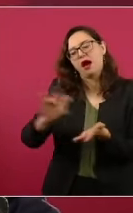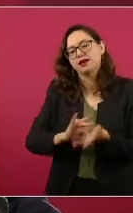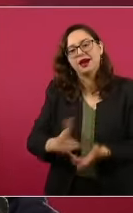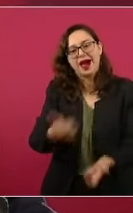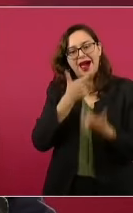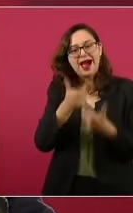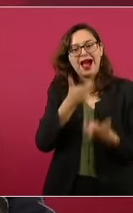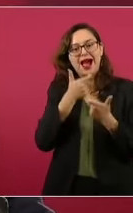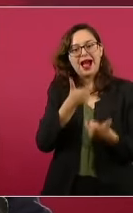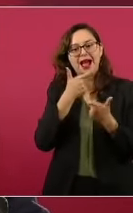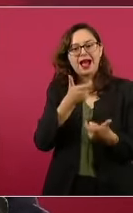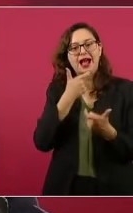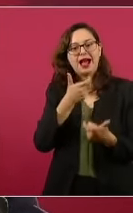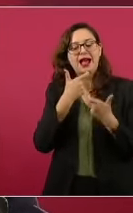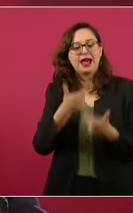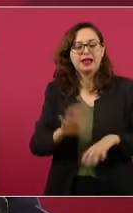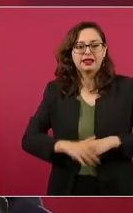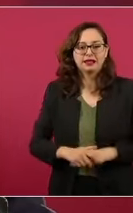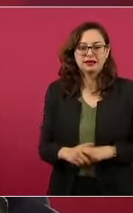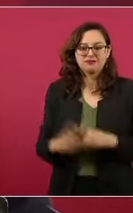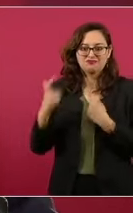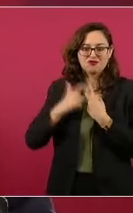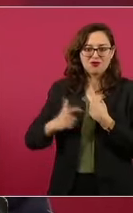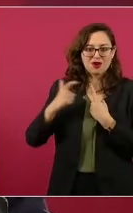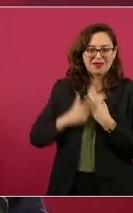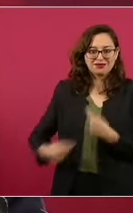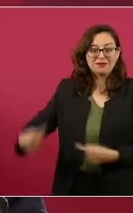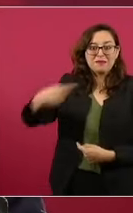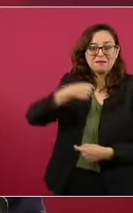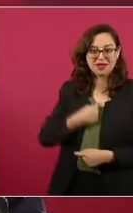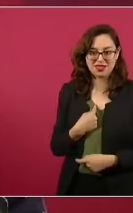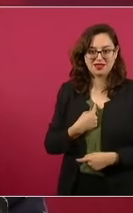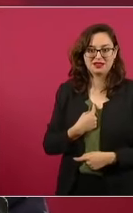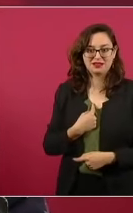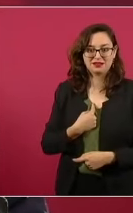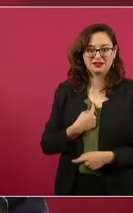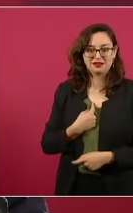Al día siguiente de la elección del